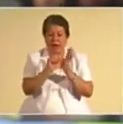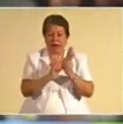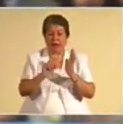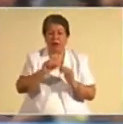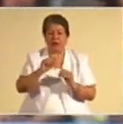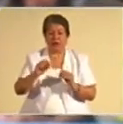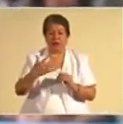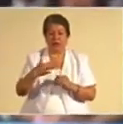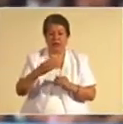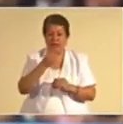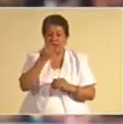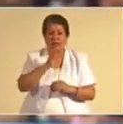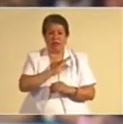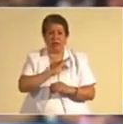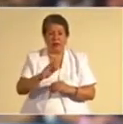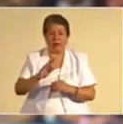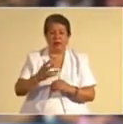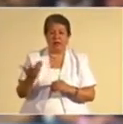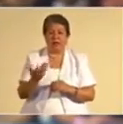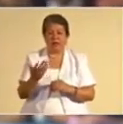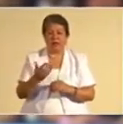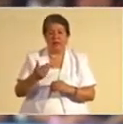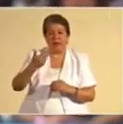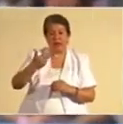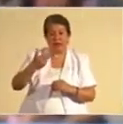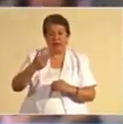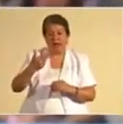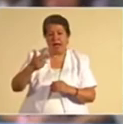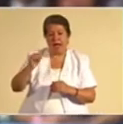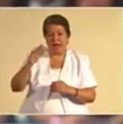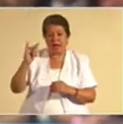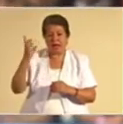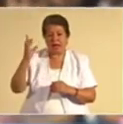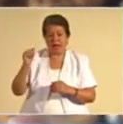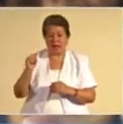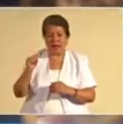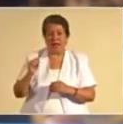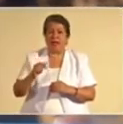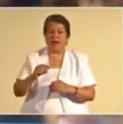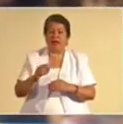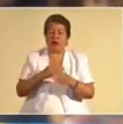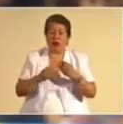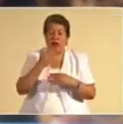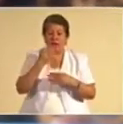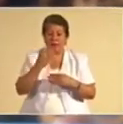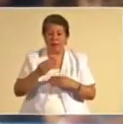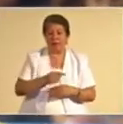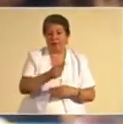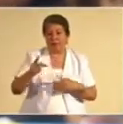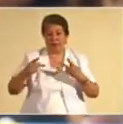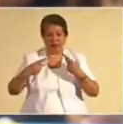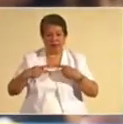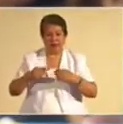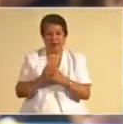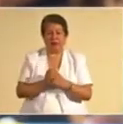nos dice que podemos libremente hacer de la hacienda pública municipal siempre en beneficio de los ciudadanos. Esto es a través de un convenio fiscal